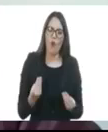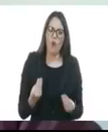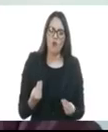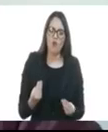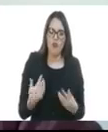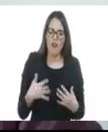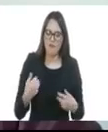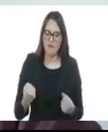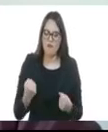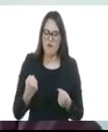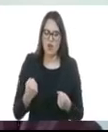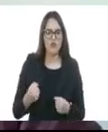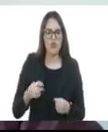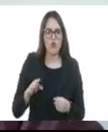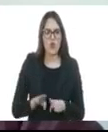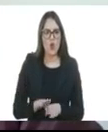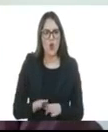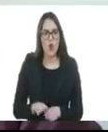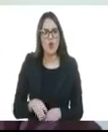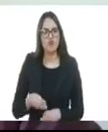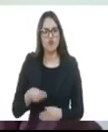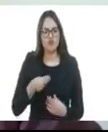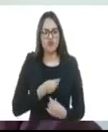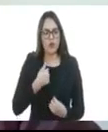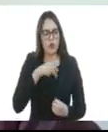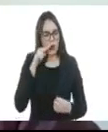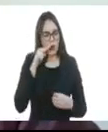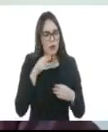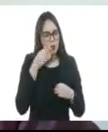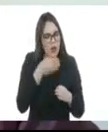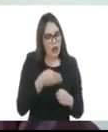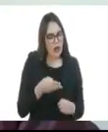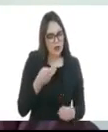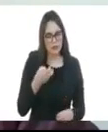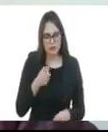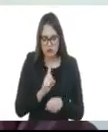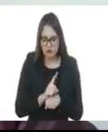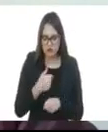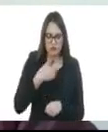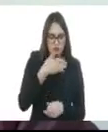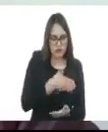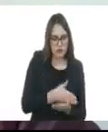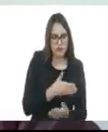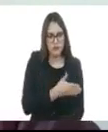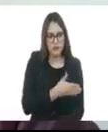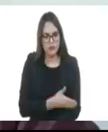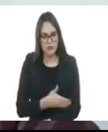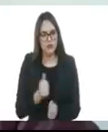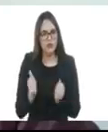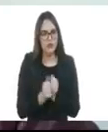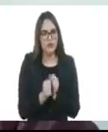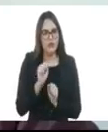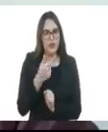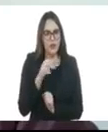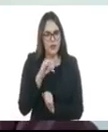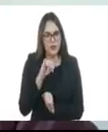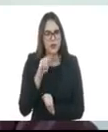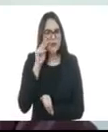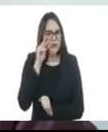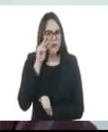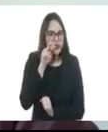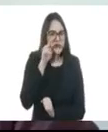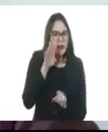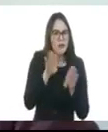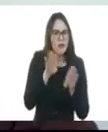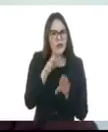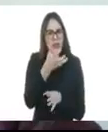Nosotros estuvimos esos días acompañando ahí a la familia Segovia, estuvimos viendo los esfuerzos.